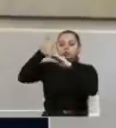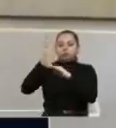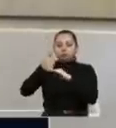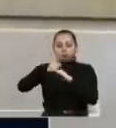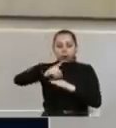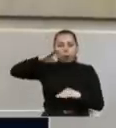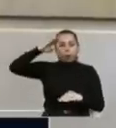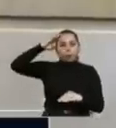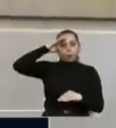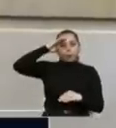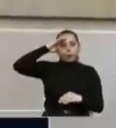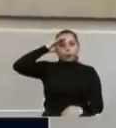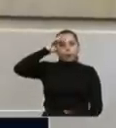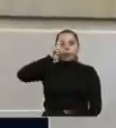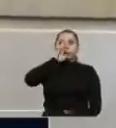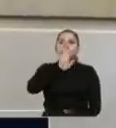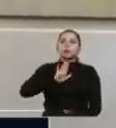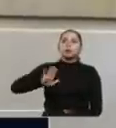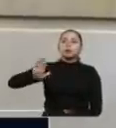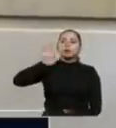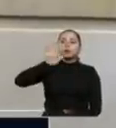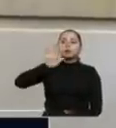la Policía Nacional.